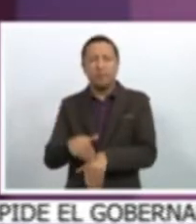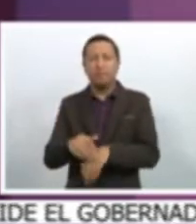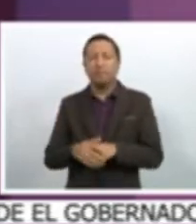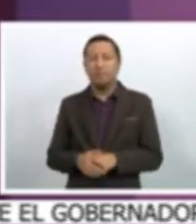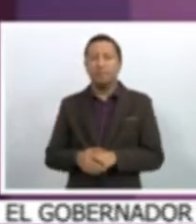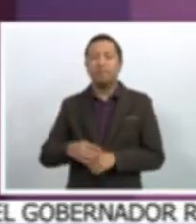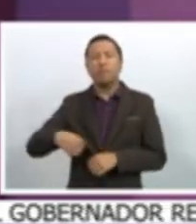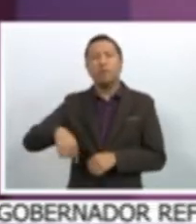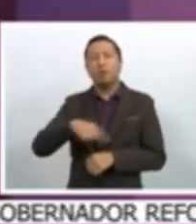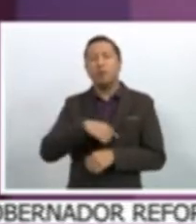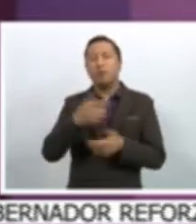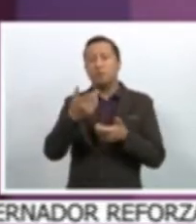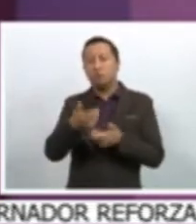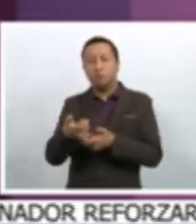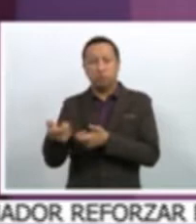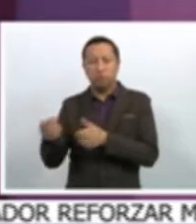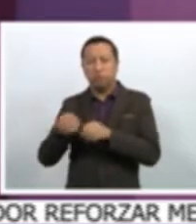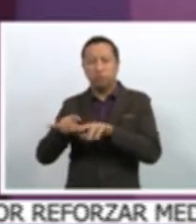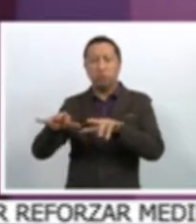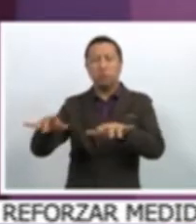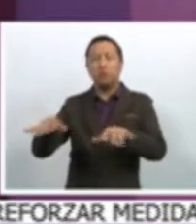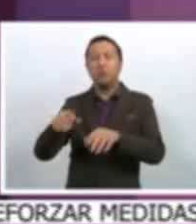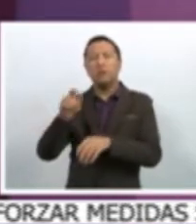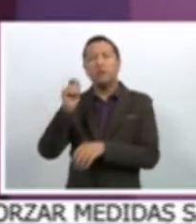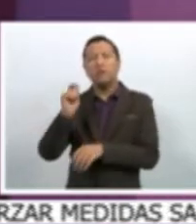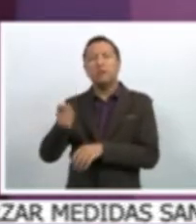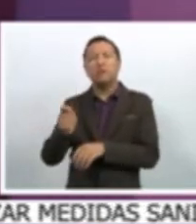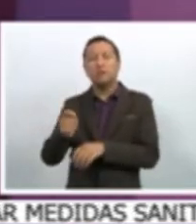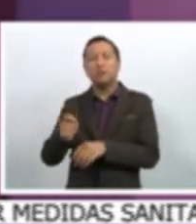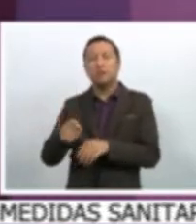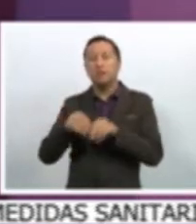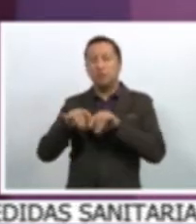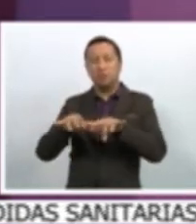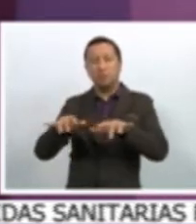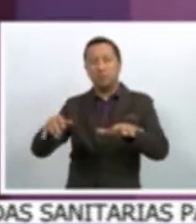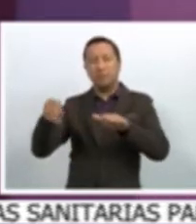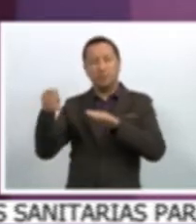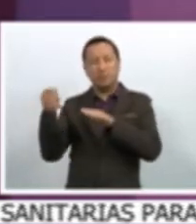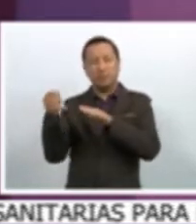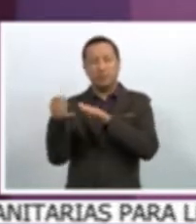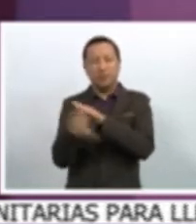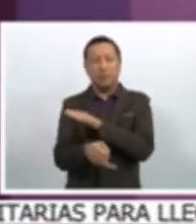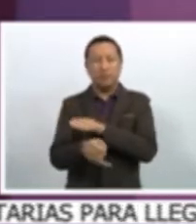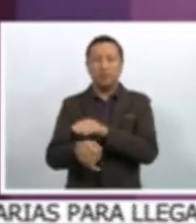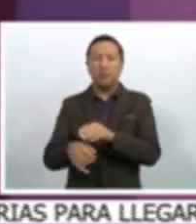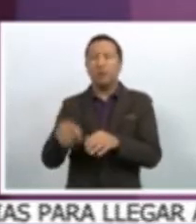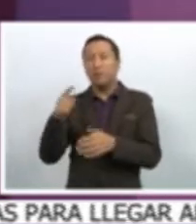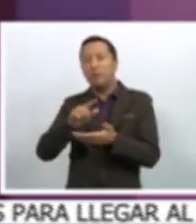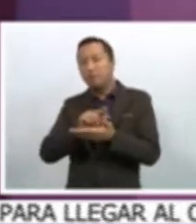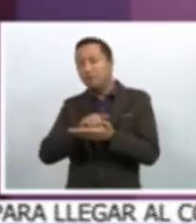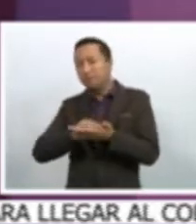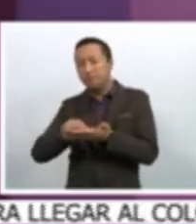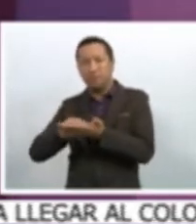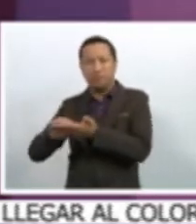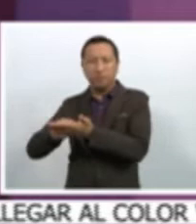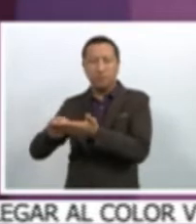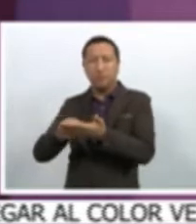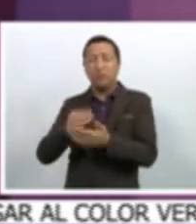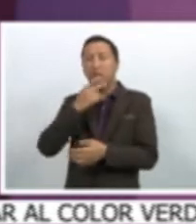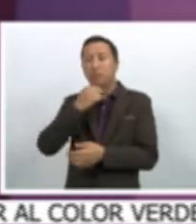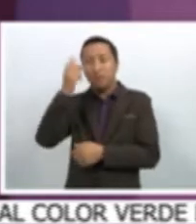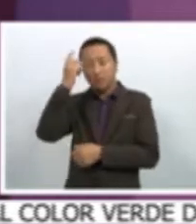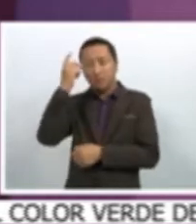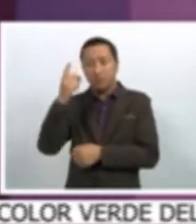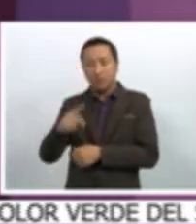esta desinfección es que permite que el producto químico llegue a lugares en donde normalmente no limpiamos, pero siempre se los comentamos a los dueños de los locales.